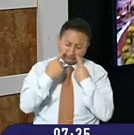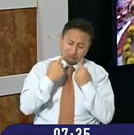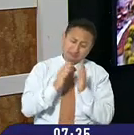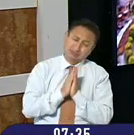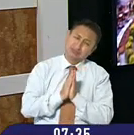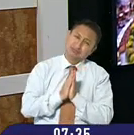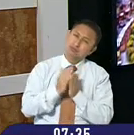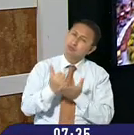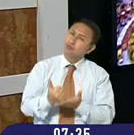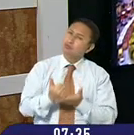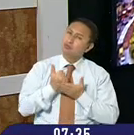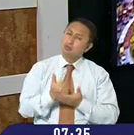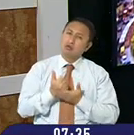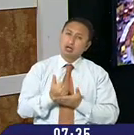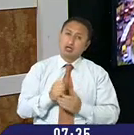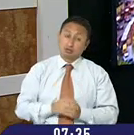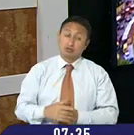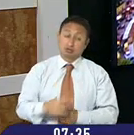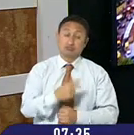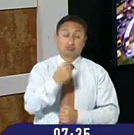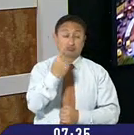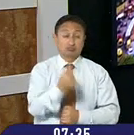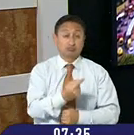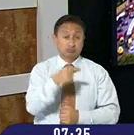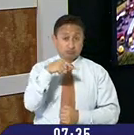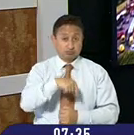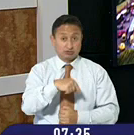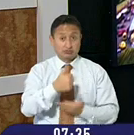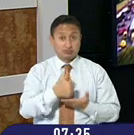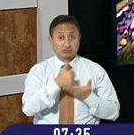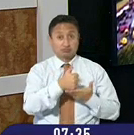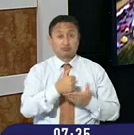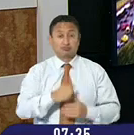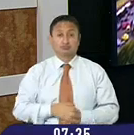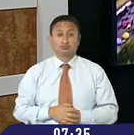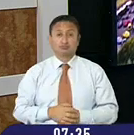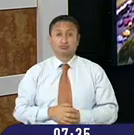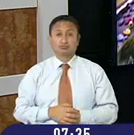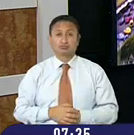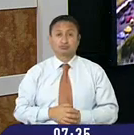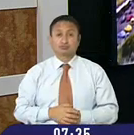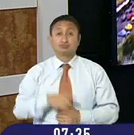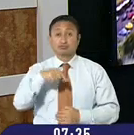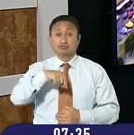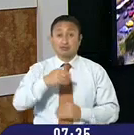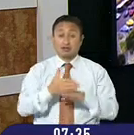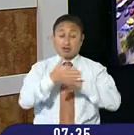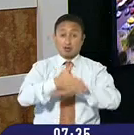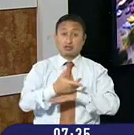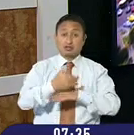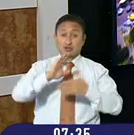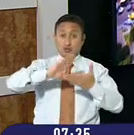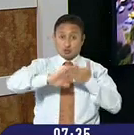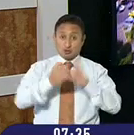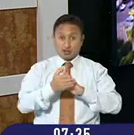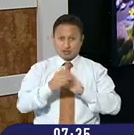que tener celeridad y ayudar también en esta parte de la ciudad. Más de esto en el primer noticiero de la comunidad, a las